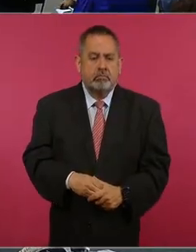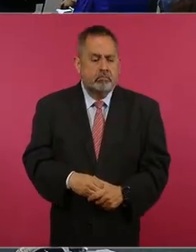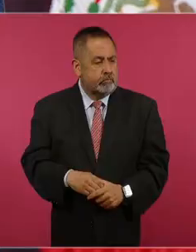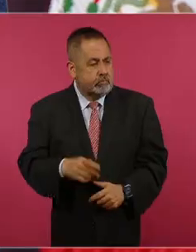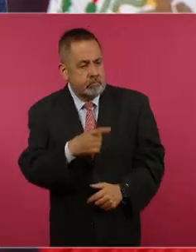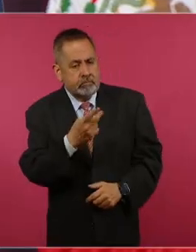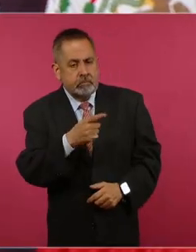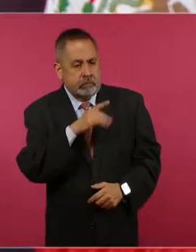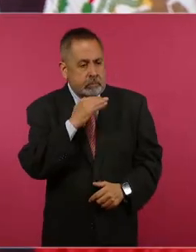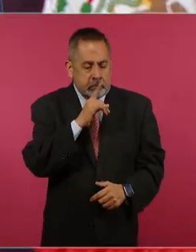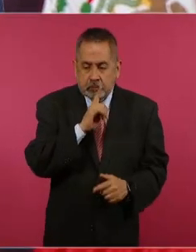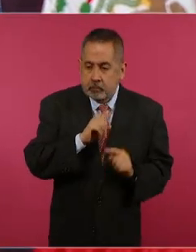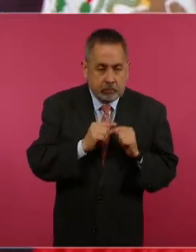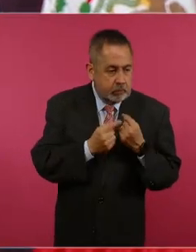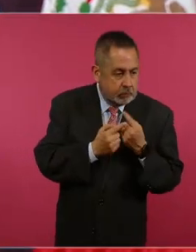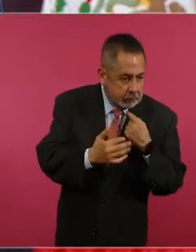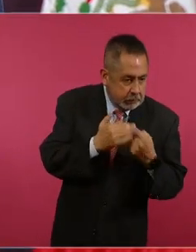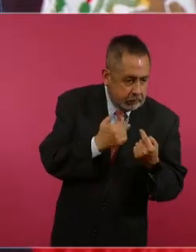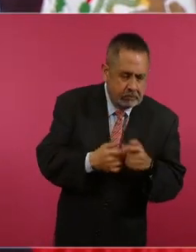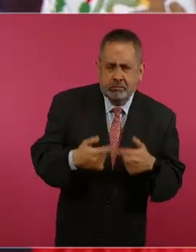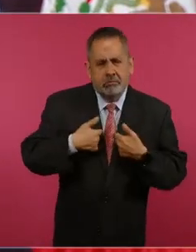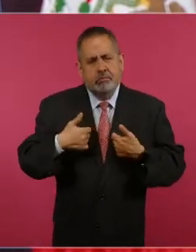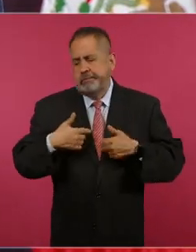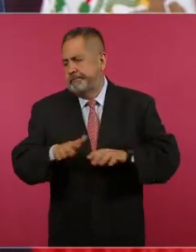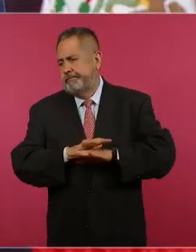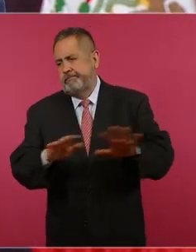Nosotros no hacemos esos enjuagues.